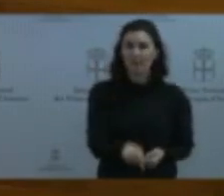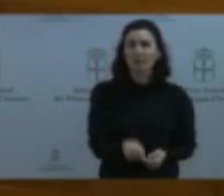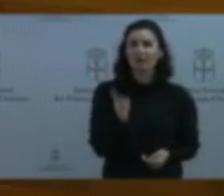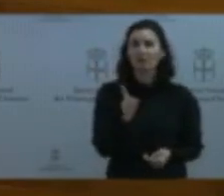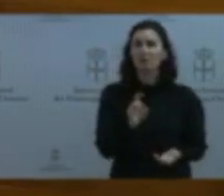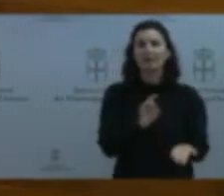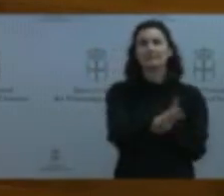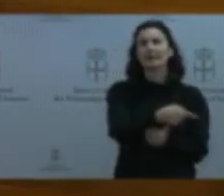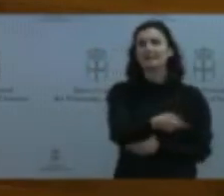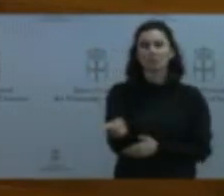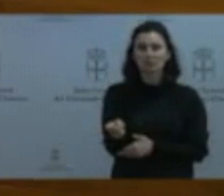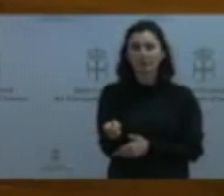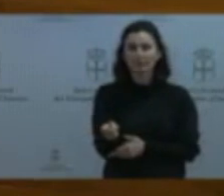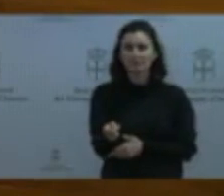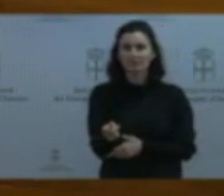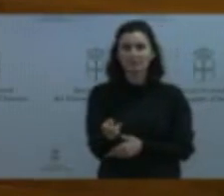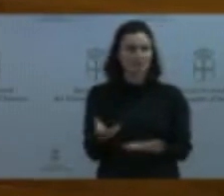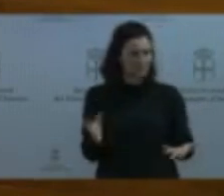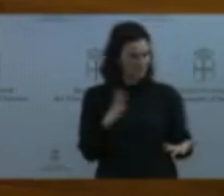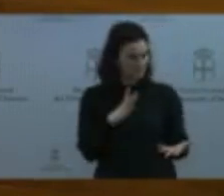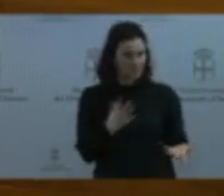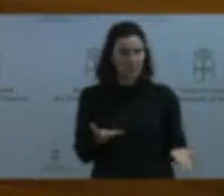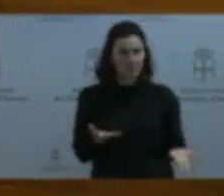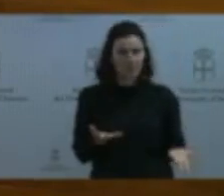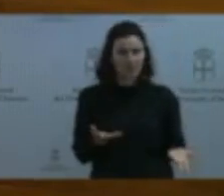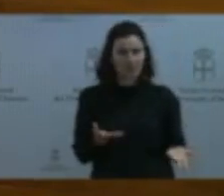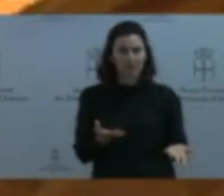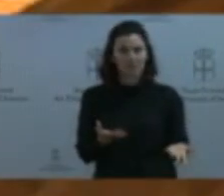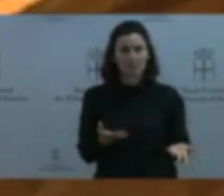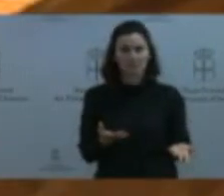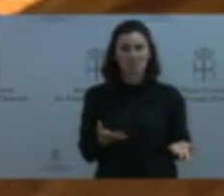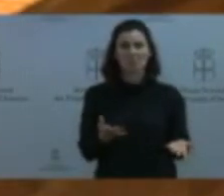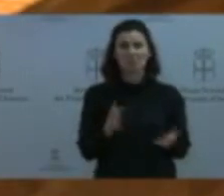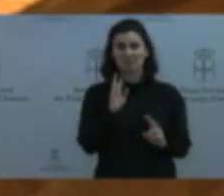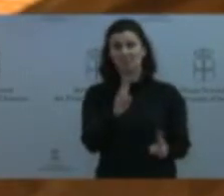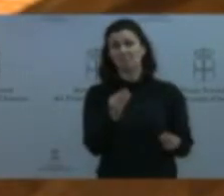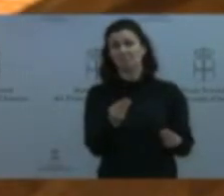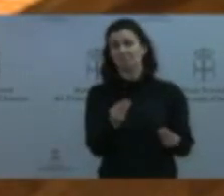ahora mismo en trazas de echar a nadie. No los veo yo con trazas de echar a nadie. Y más le digo,